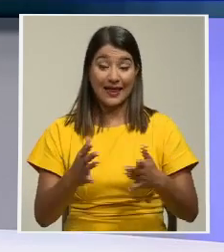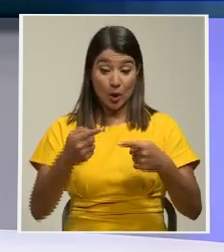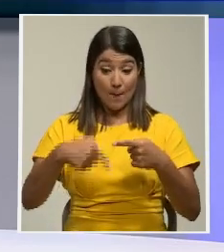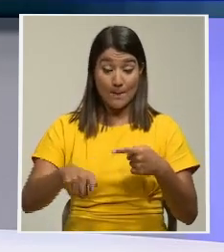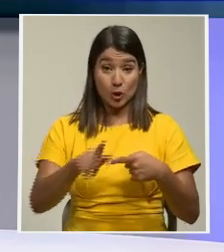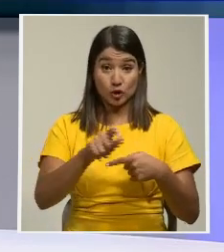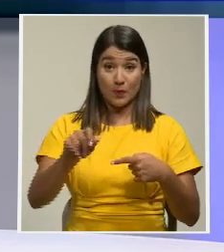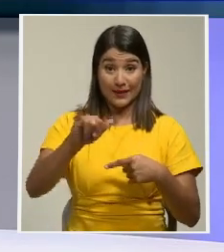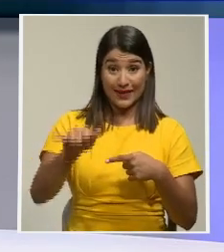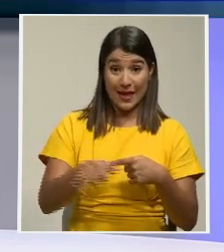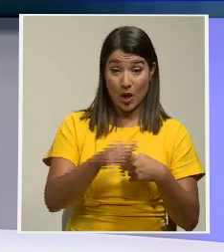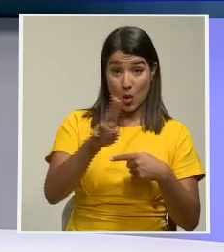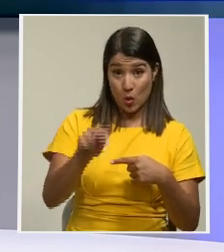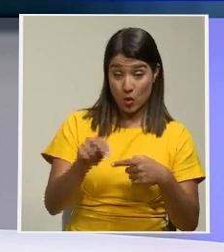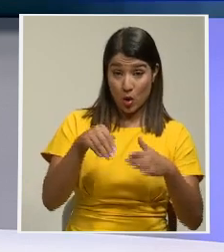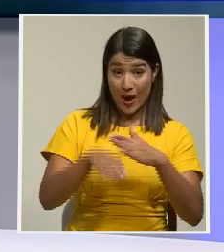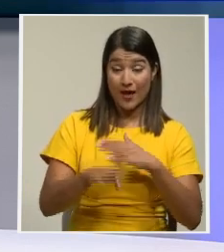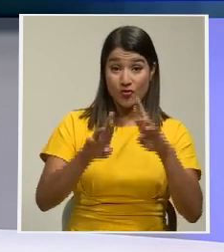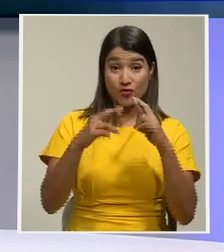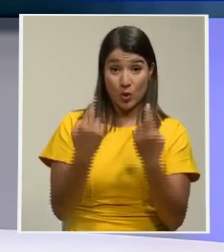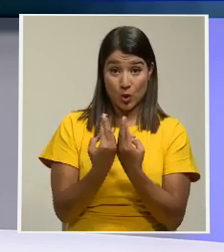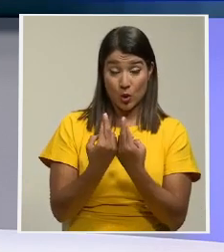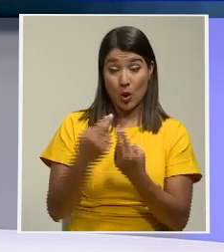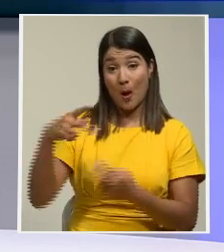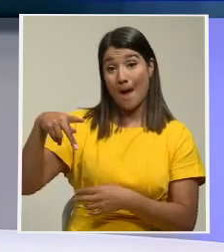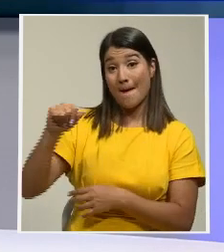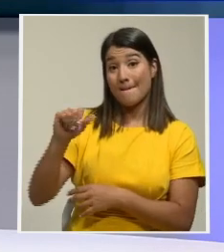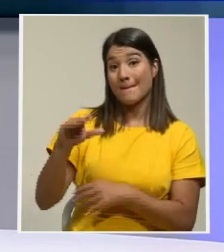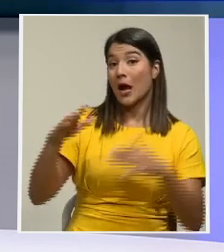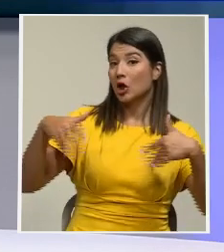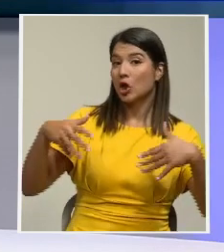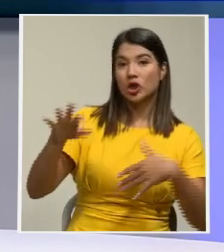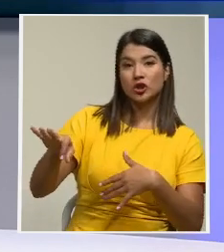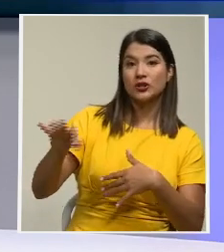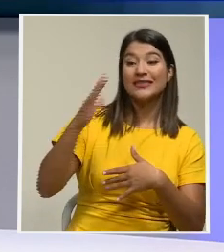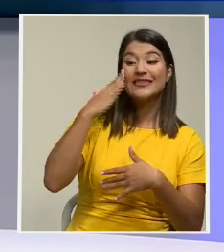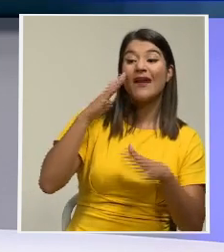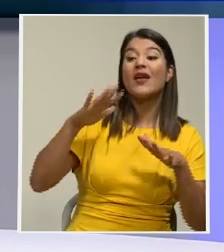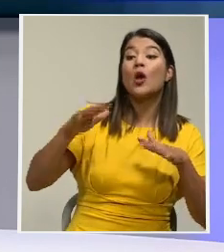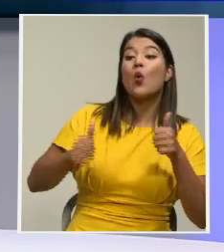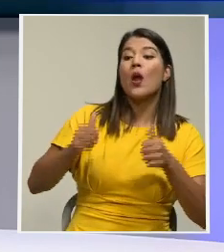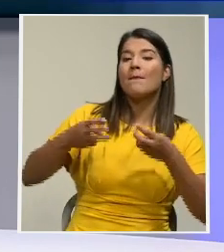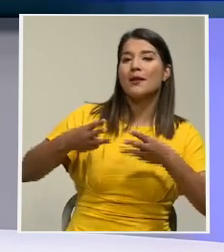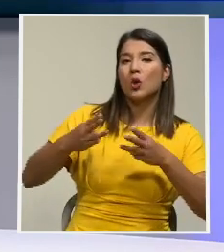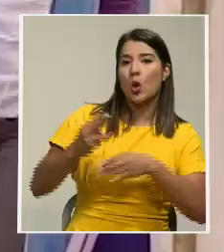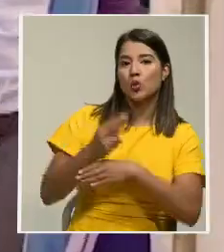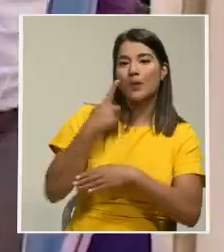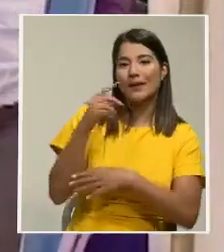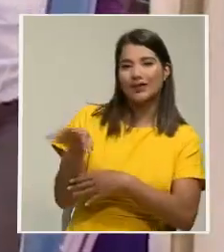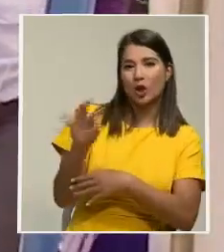en convenciones abiertas. Por su parte, el PAC aún no define cómo elegirá a su aspirante.